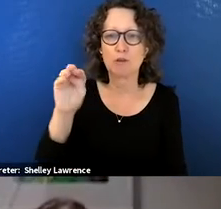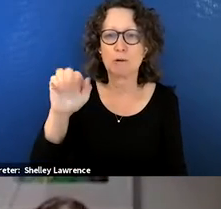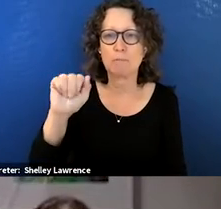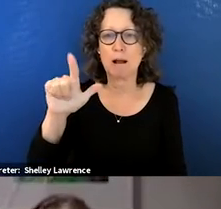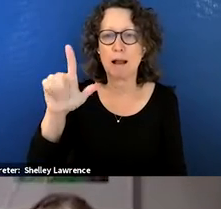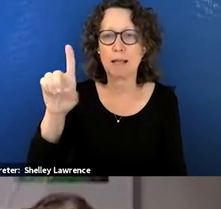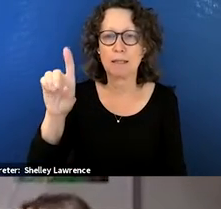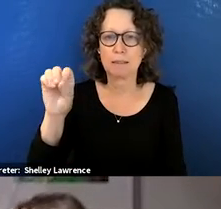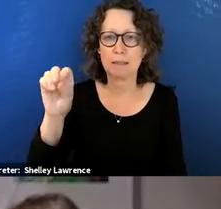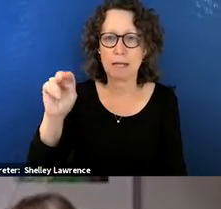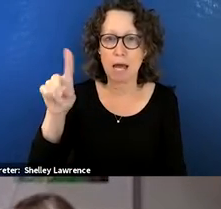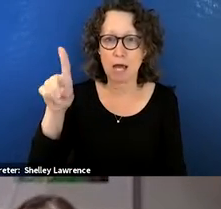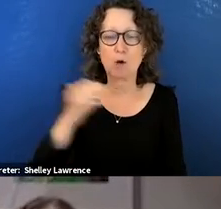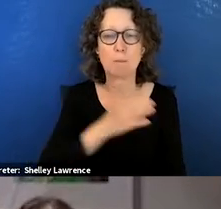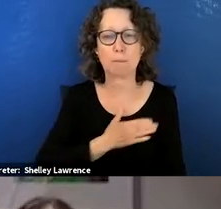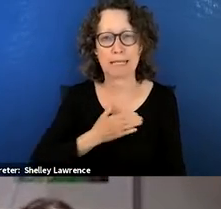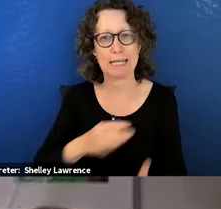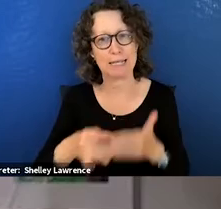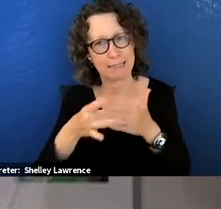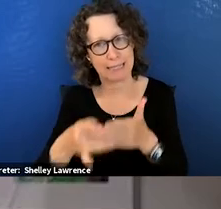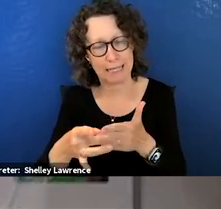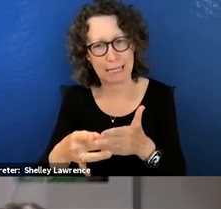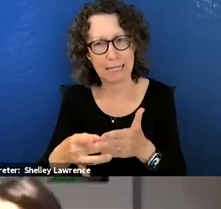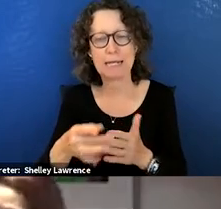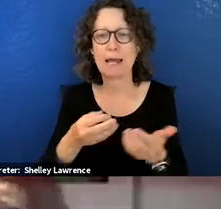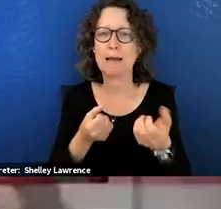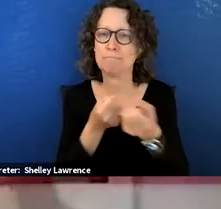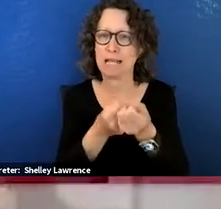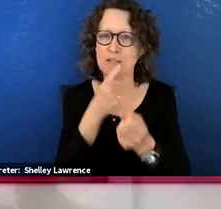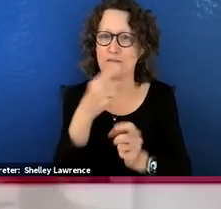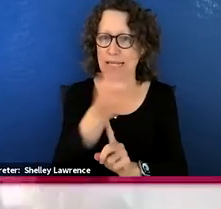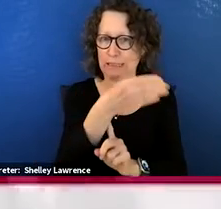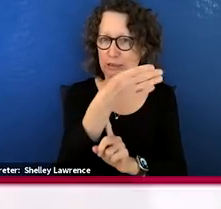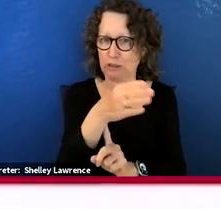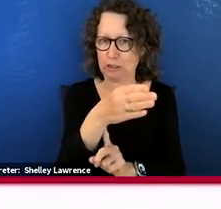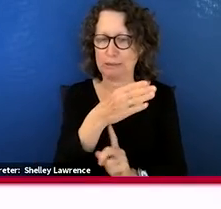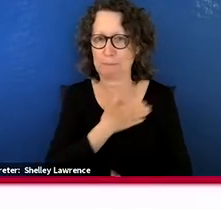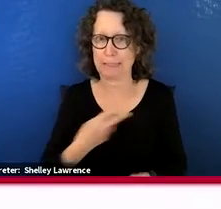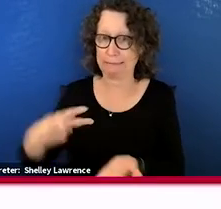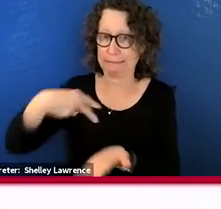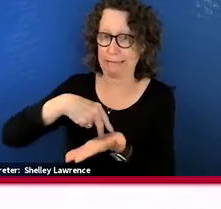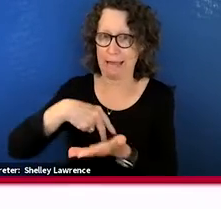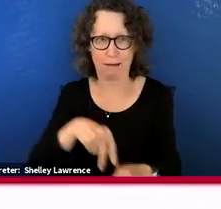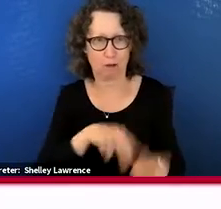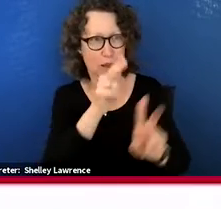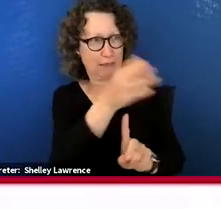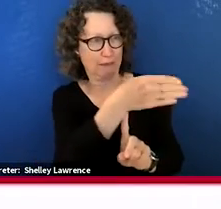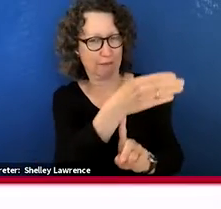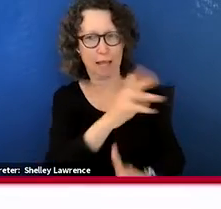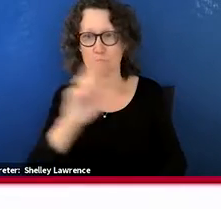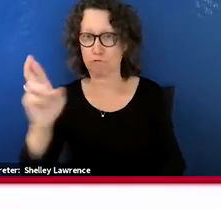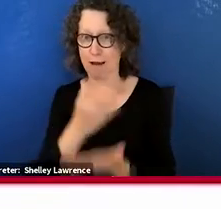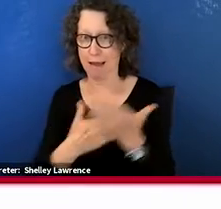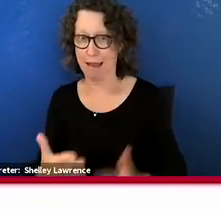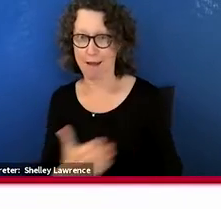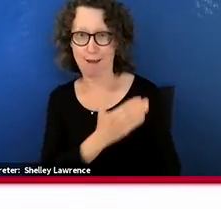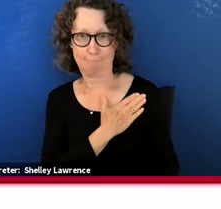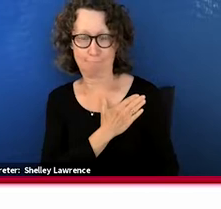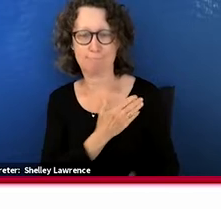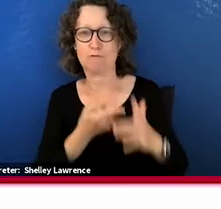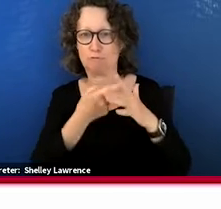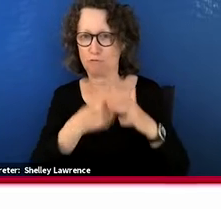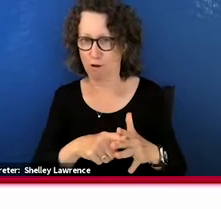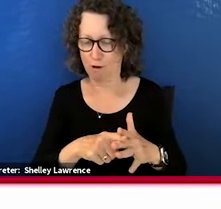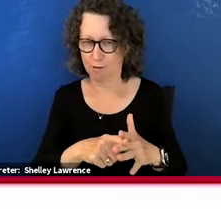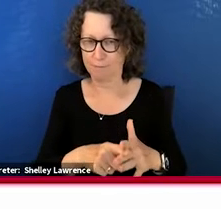doctora Maldonado, por favor, diríjanos el juramento a la bandera. Por favor, todos de pie y de cara a la bandera, coloque la mano derecha sobre su